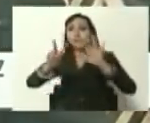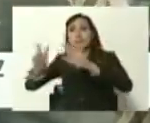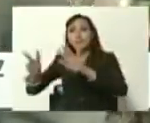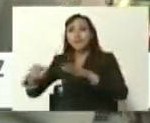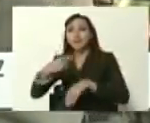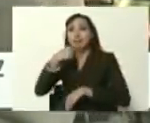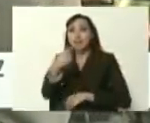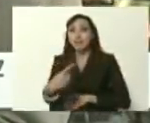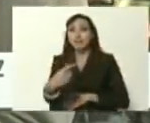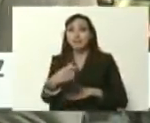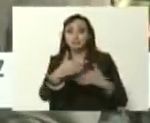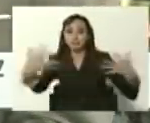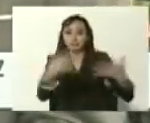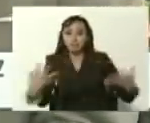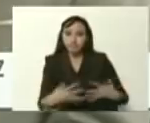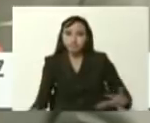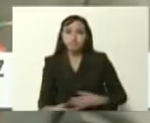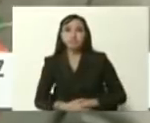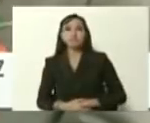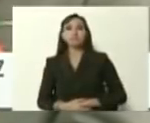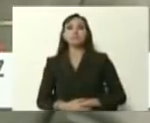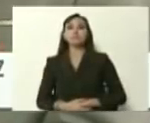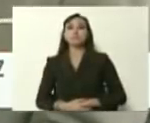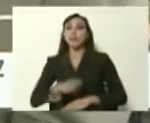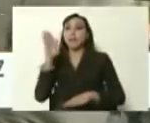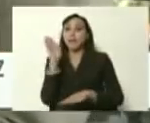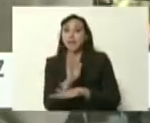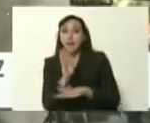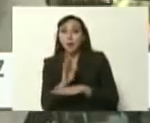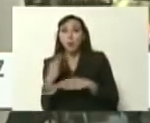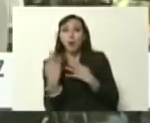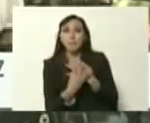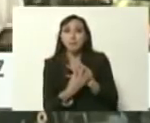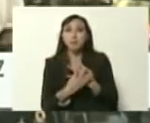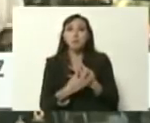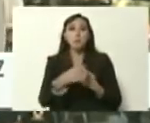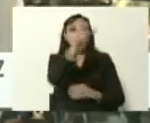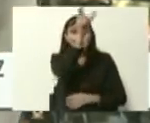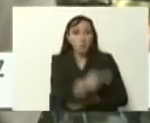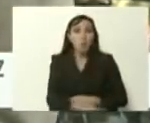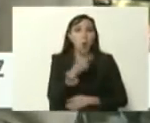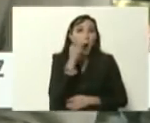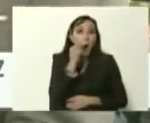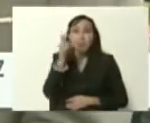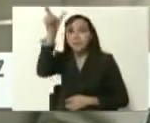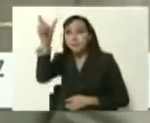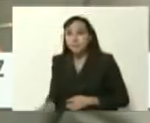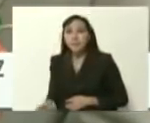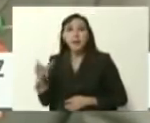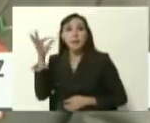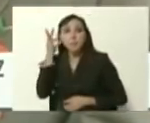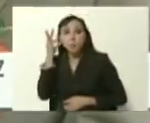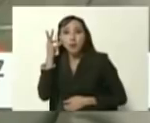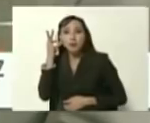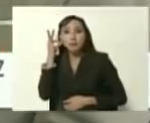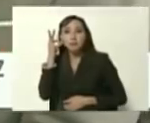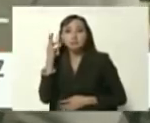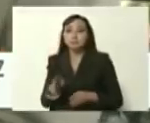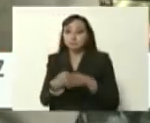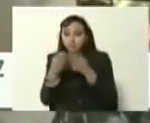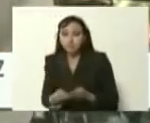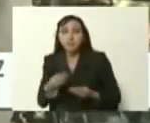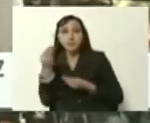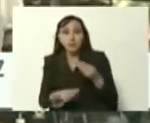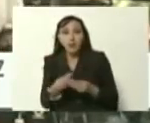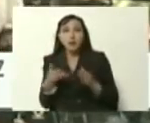expresa textualmente: se protege el matrimonio entre un hombre y una mujer, fundado en el libre consentimiento y en la igualdad